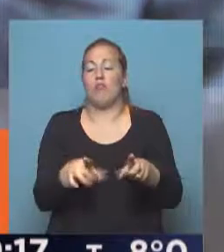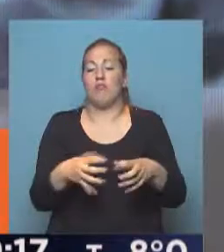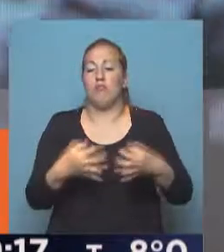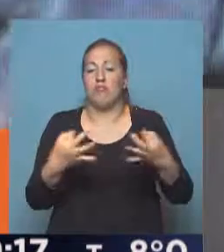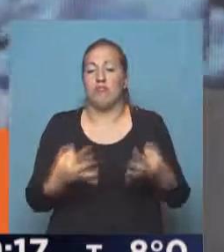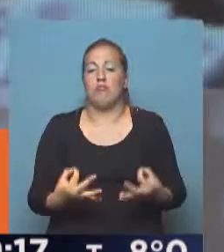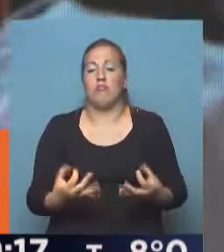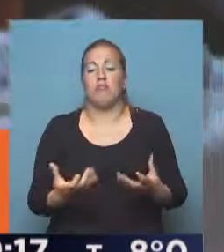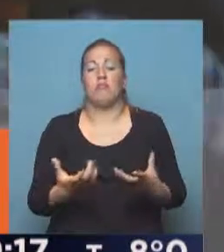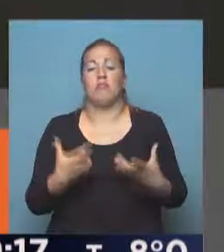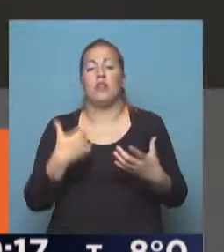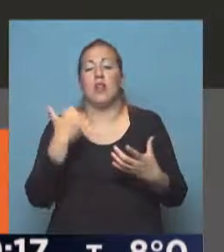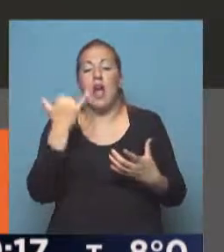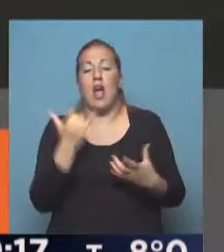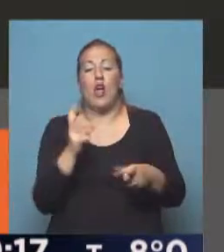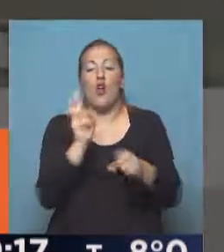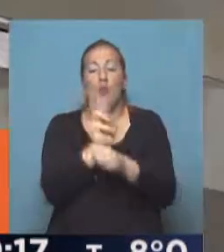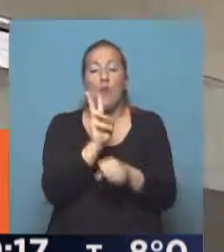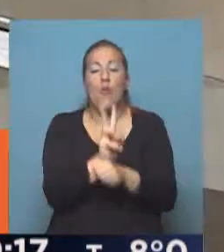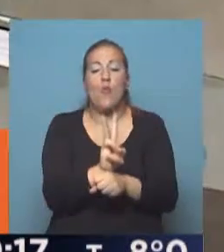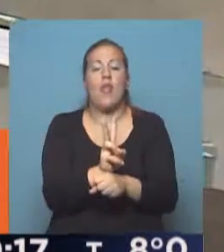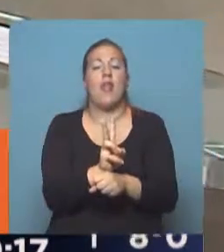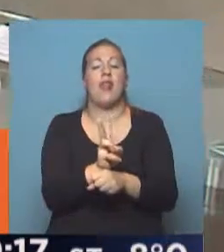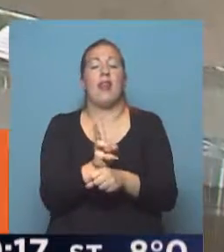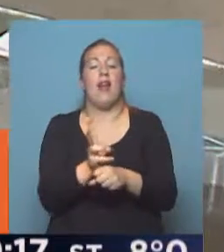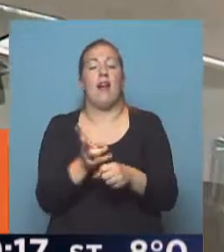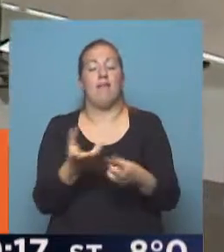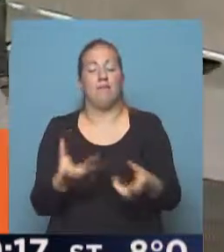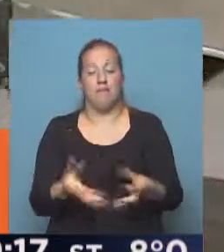abraza se lo cobija se lo protege